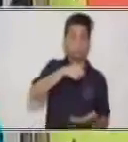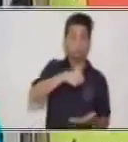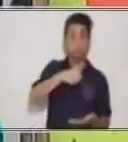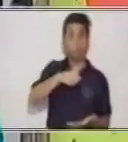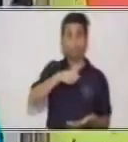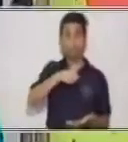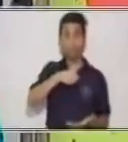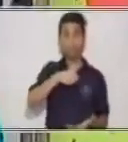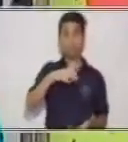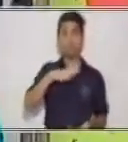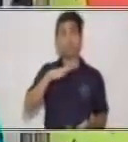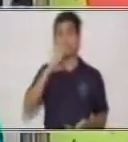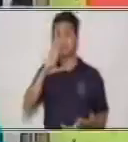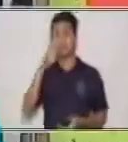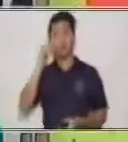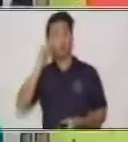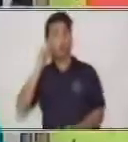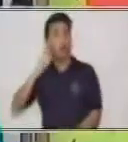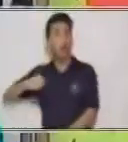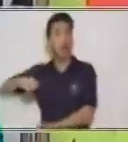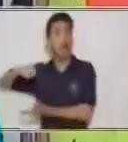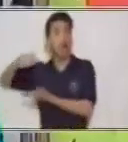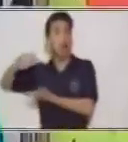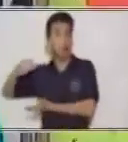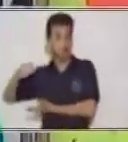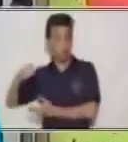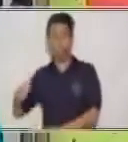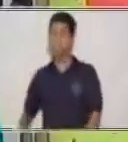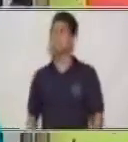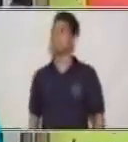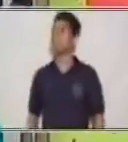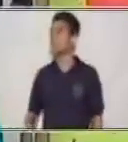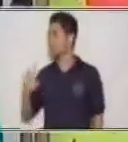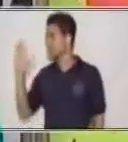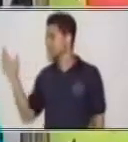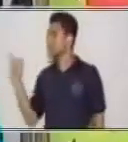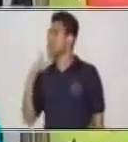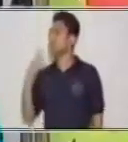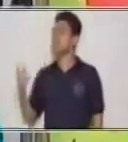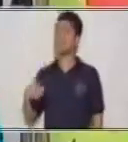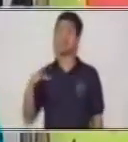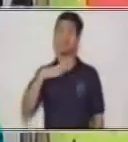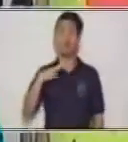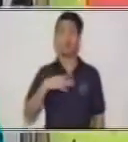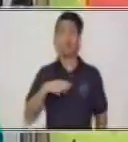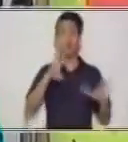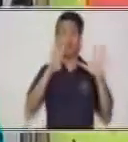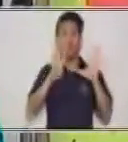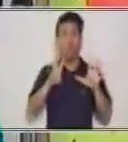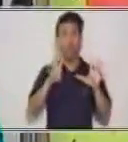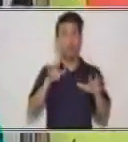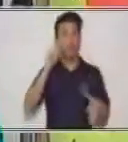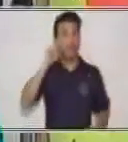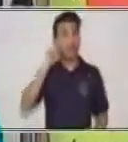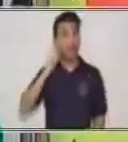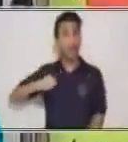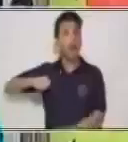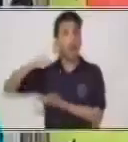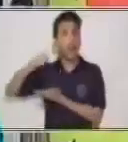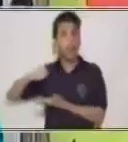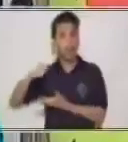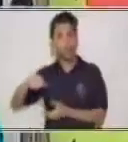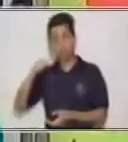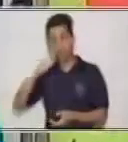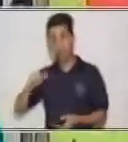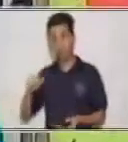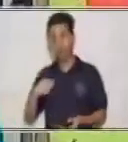problema número 2. Dice, tenía 9 galones de agua y quiero saber cuántas botellas